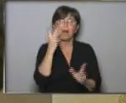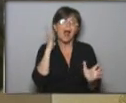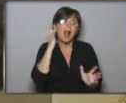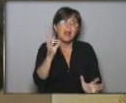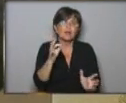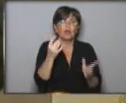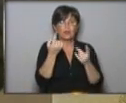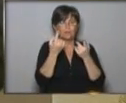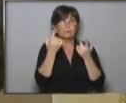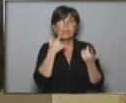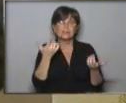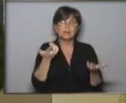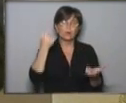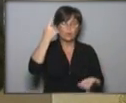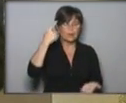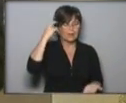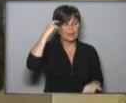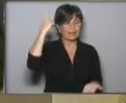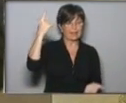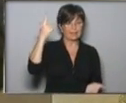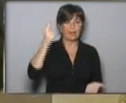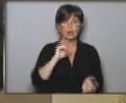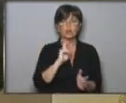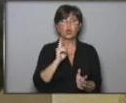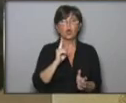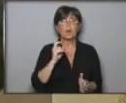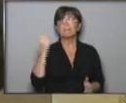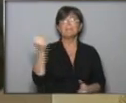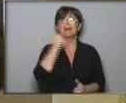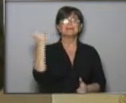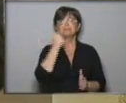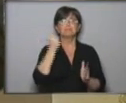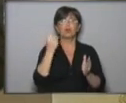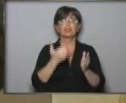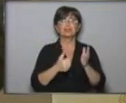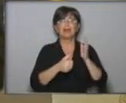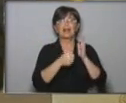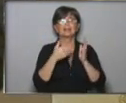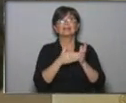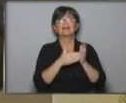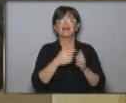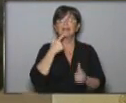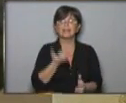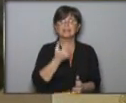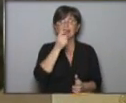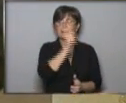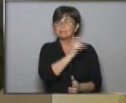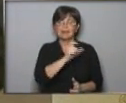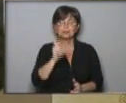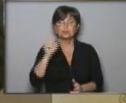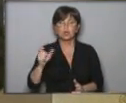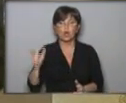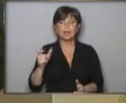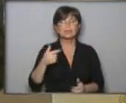Responden a una lógica que no es principalmente la de las categorías que podrían